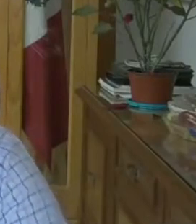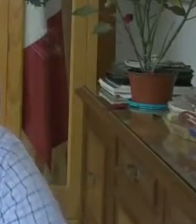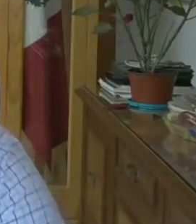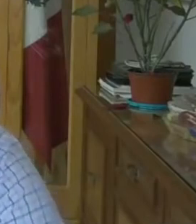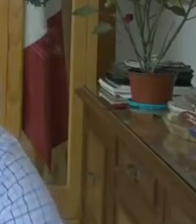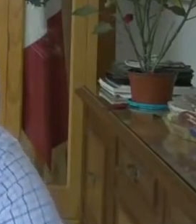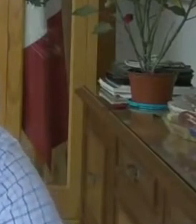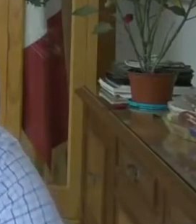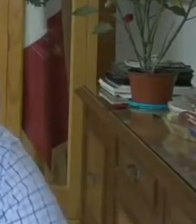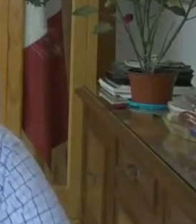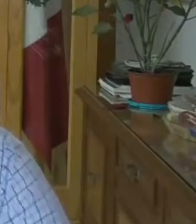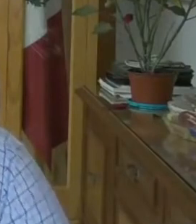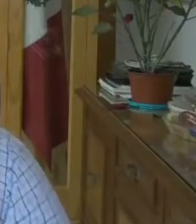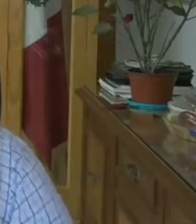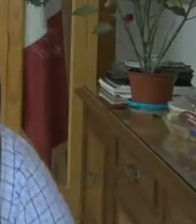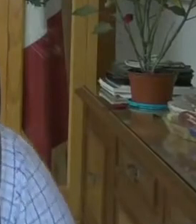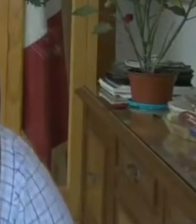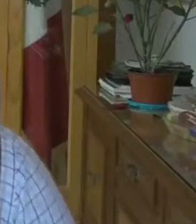podemos tener